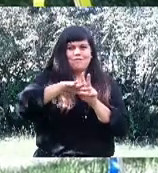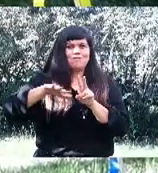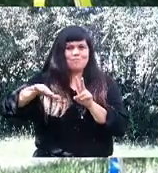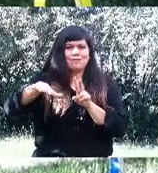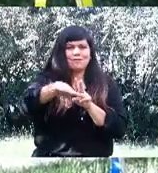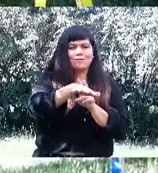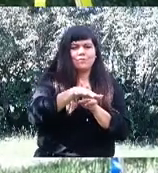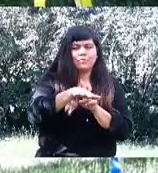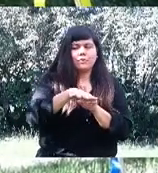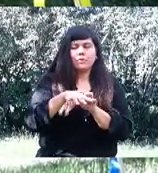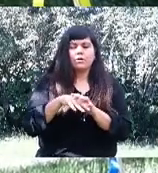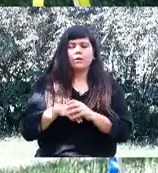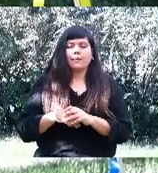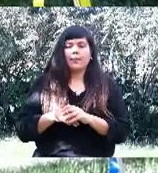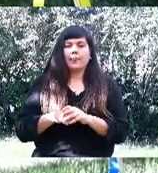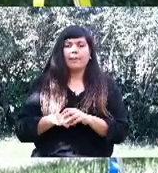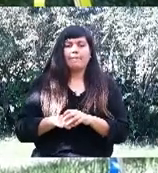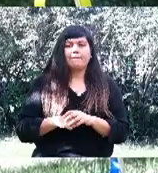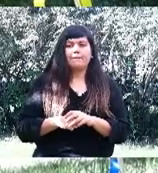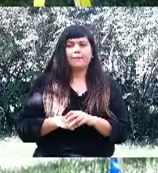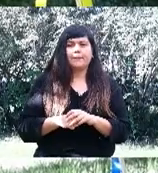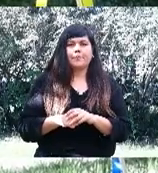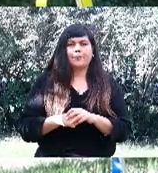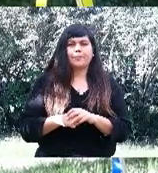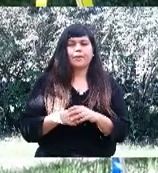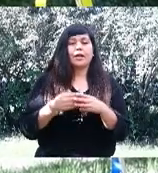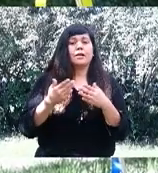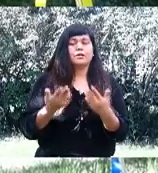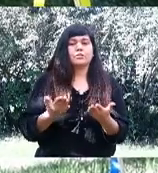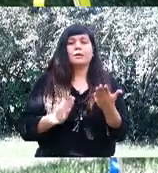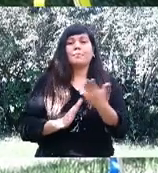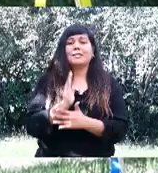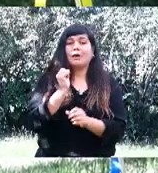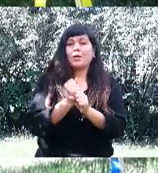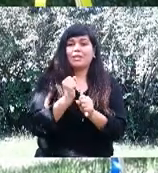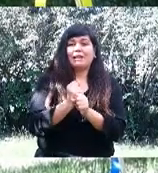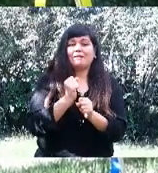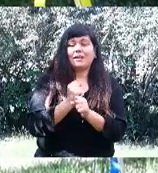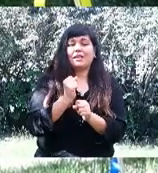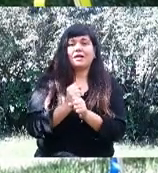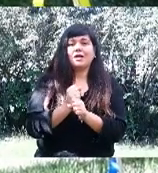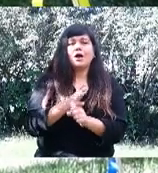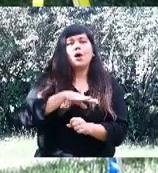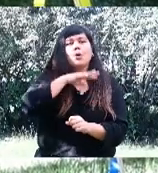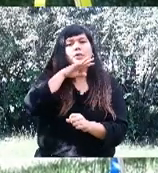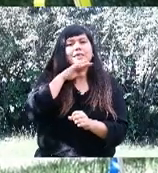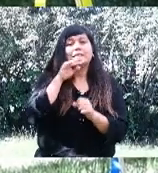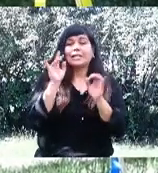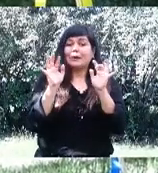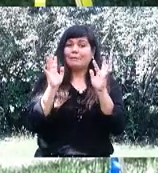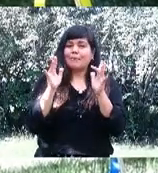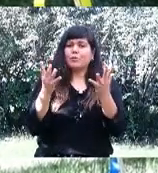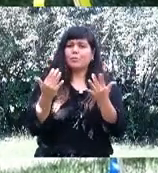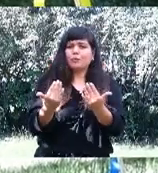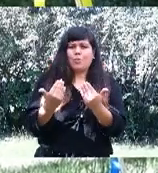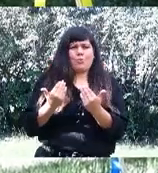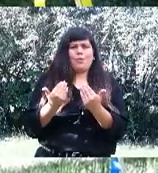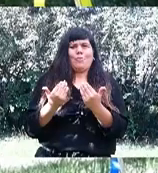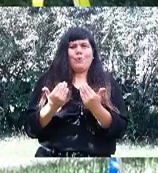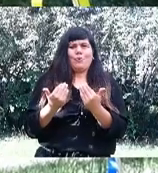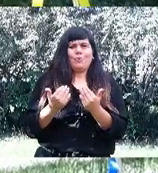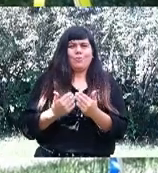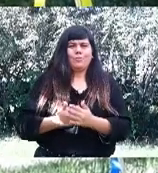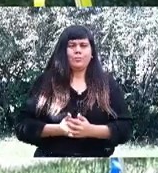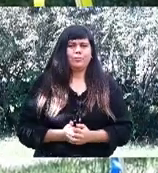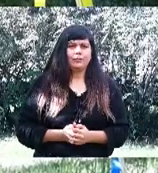Eh entonces eh comenzando a trabajar en utilizar efectivamente las manos como un contenedor eh Max